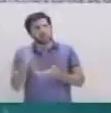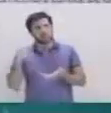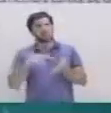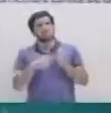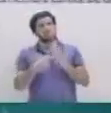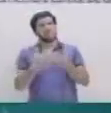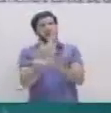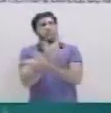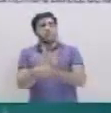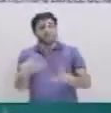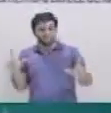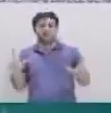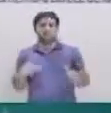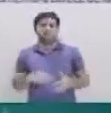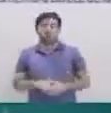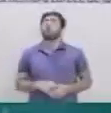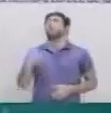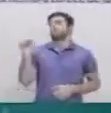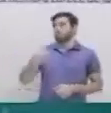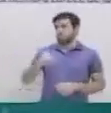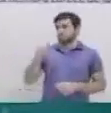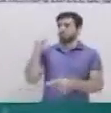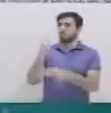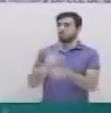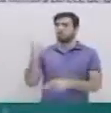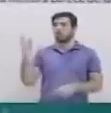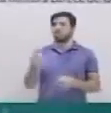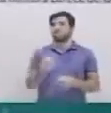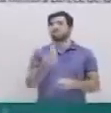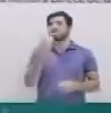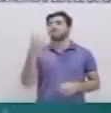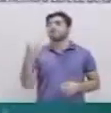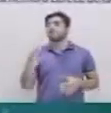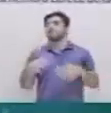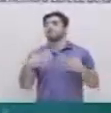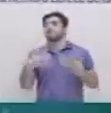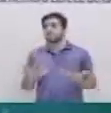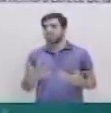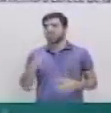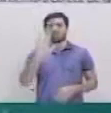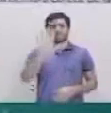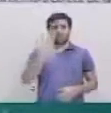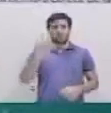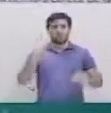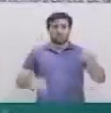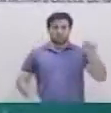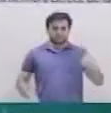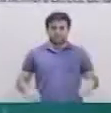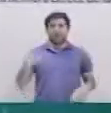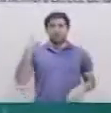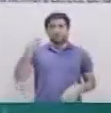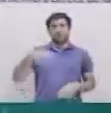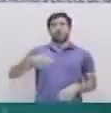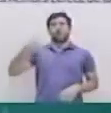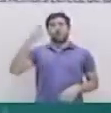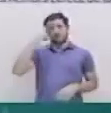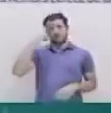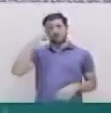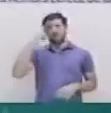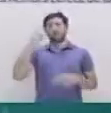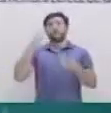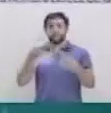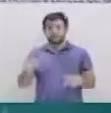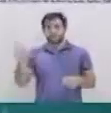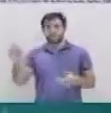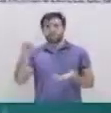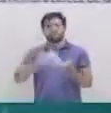representa como libertad. Exacto. Su fecha es el 5 de septiembre. Ese día lo conmemoramos. Pero también